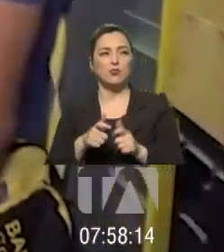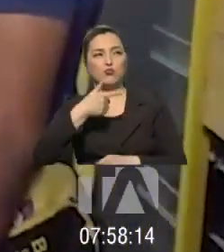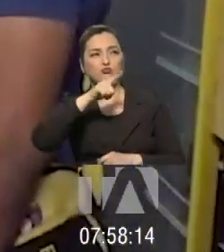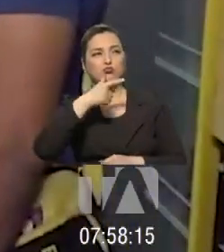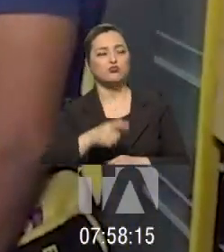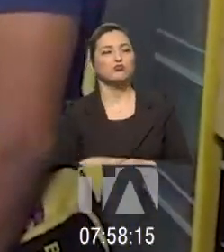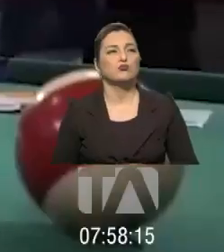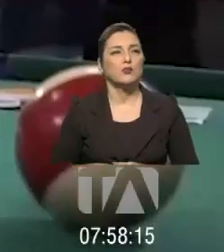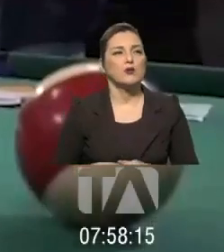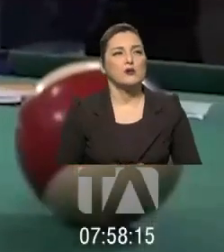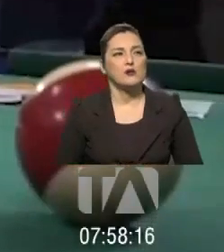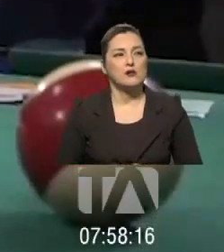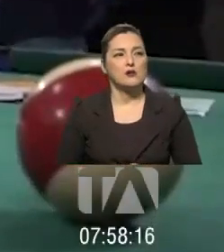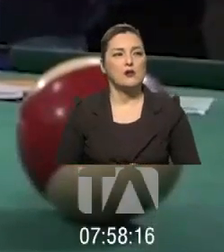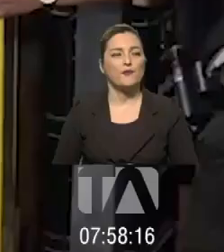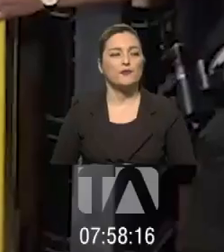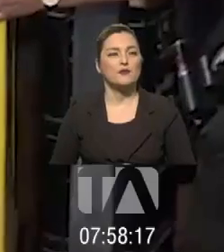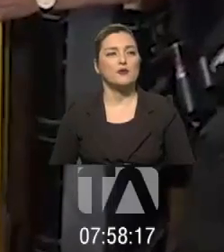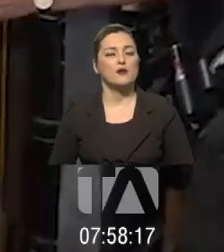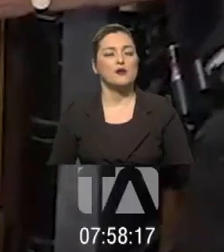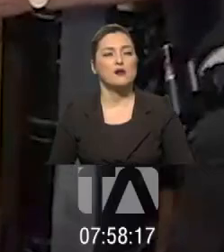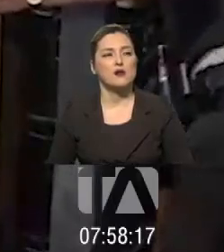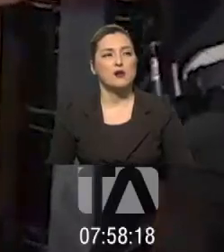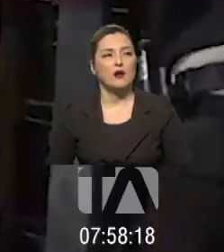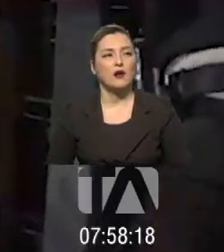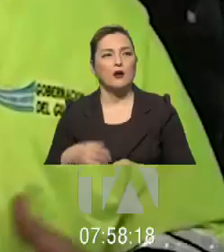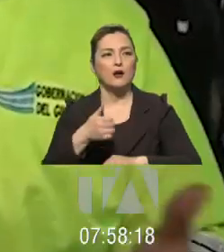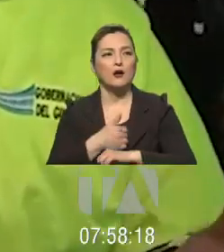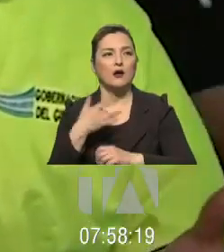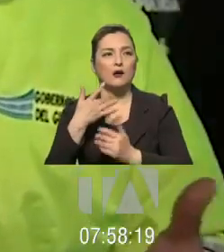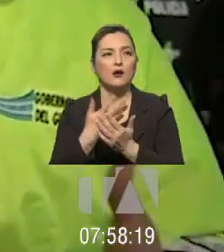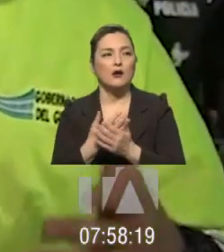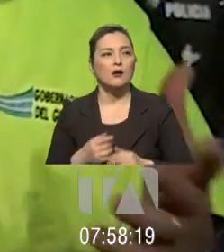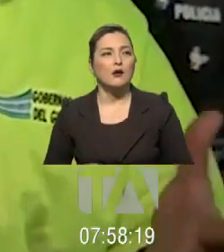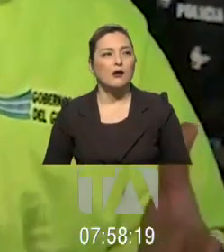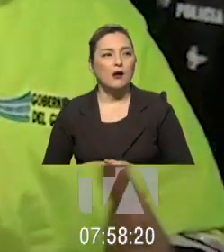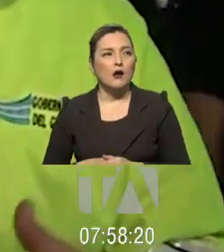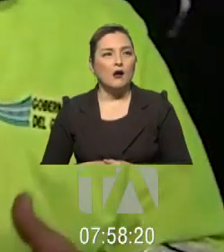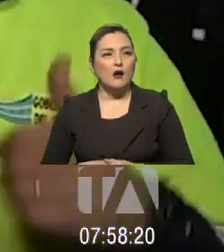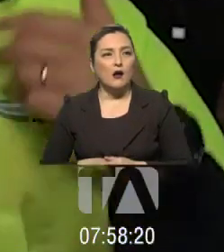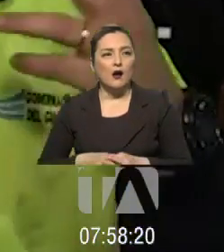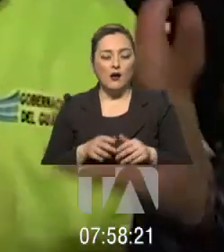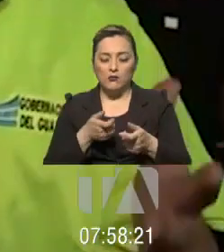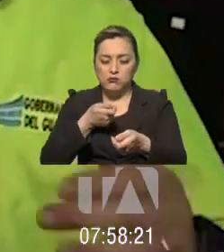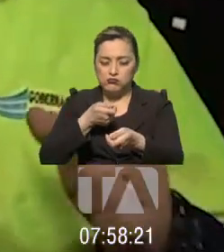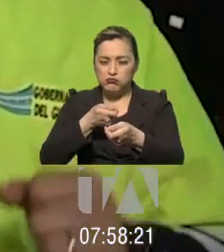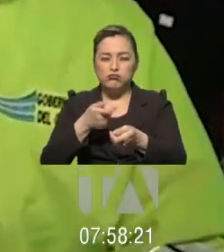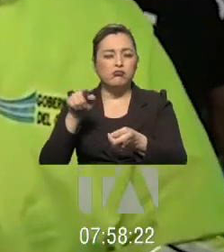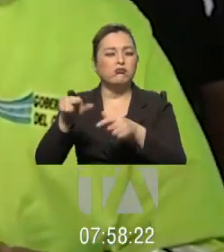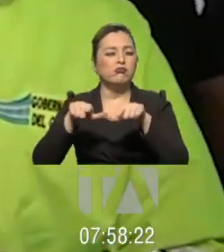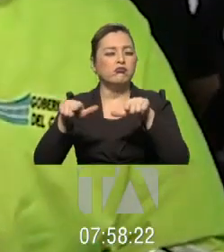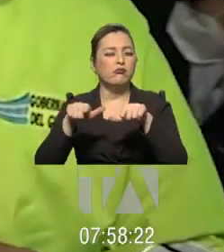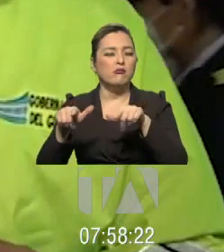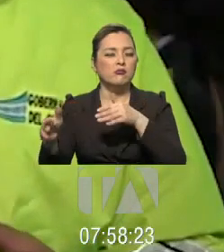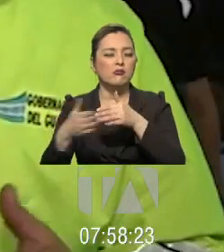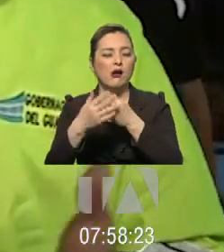ingiriendo bebidas alcohólicas era la tónica. Hasta allí llegaron las autoridades. Se va a proceder con la clausura correspondiente, así como también nos